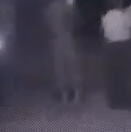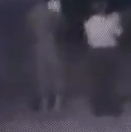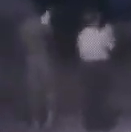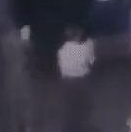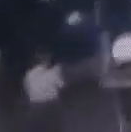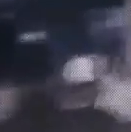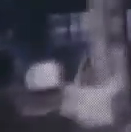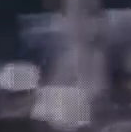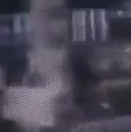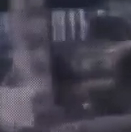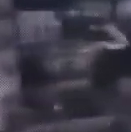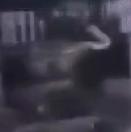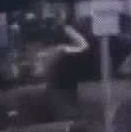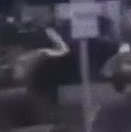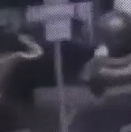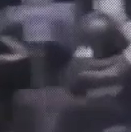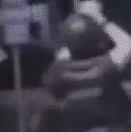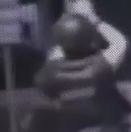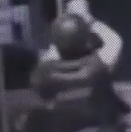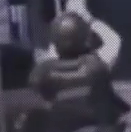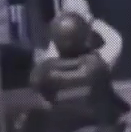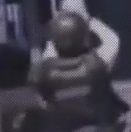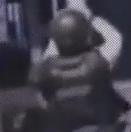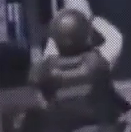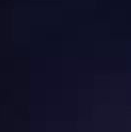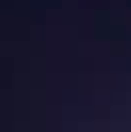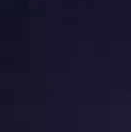blancos ángeles. Son nuestros ángeles.